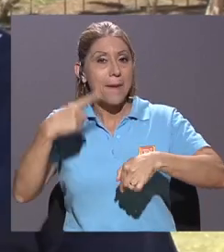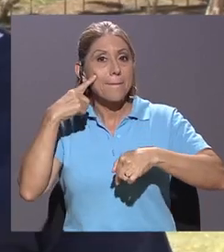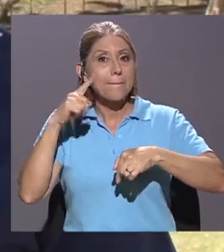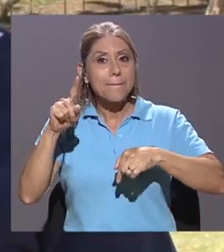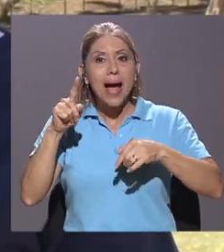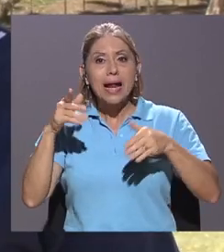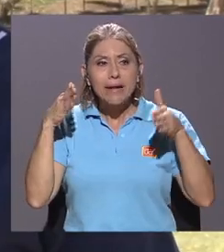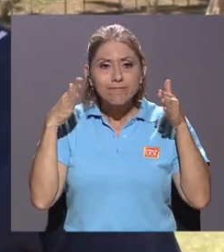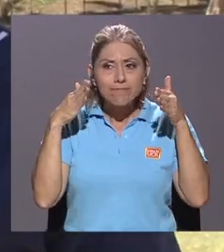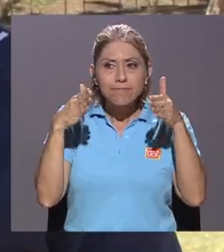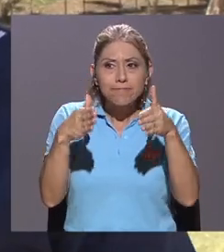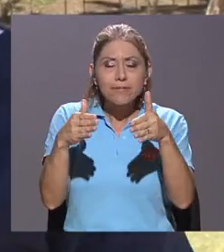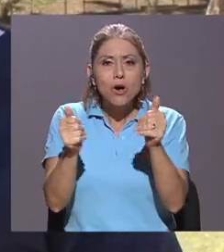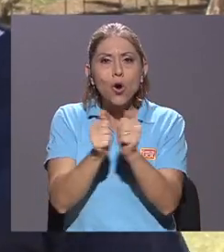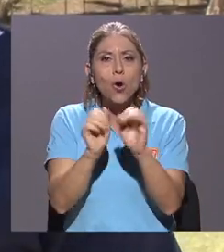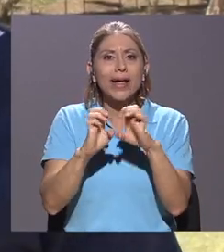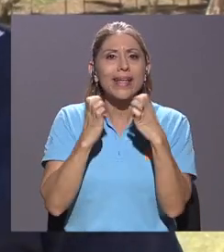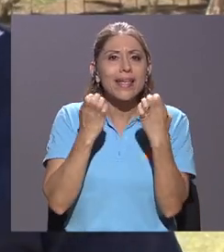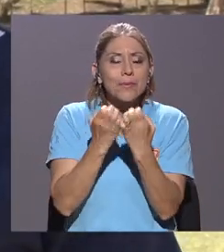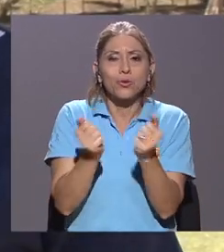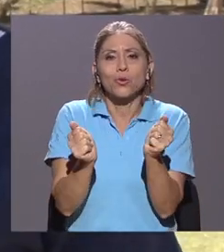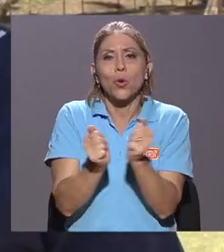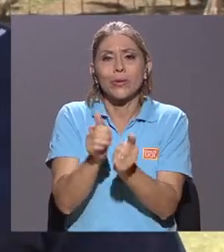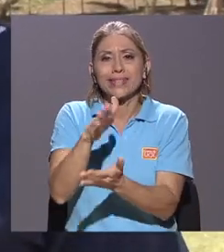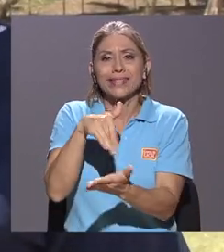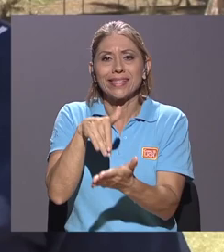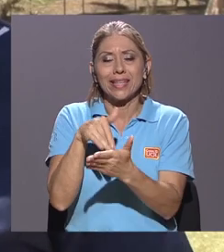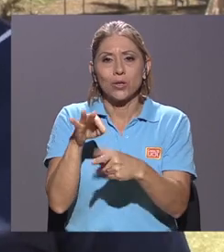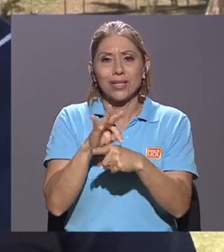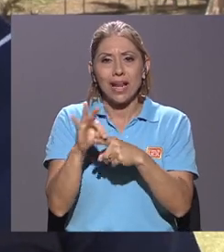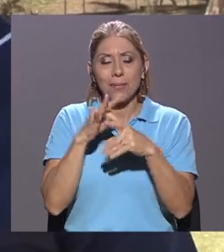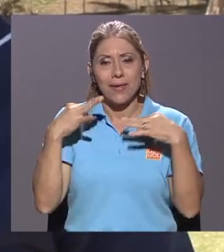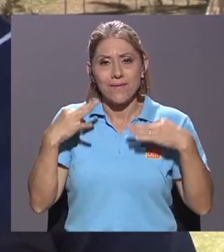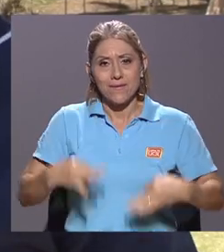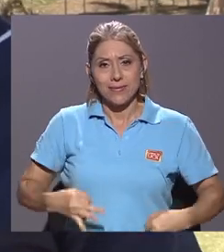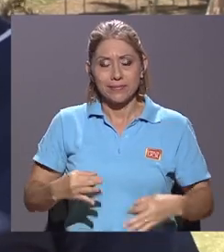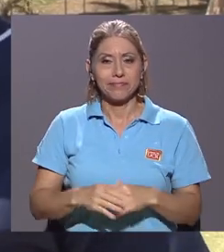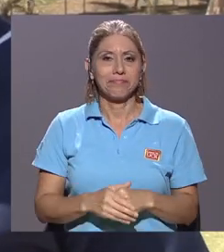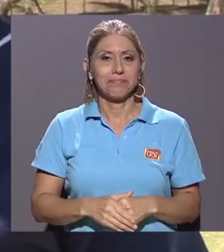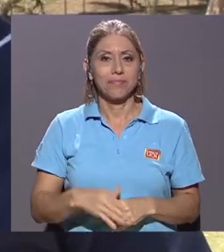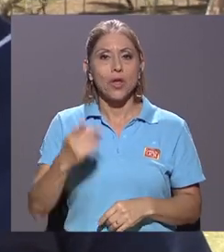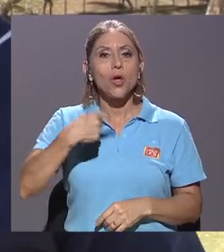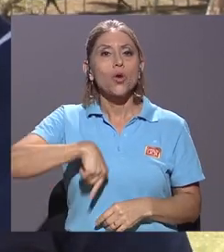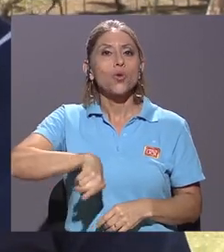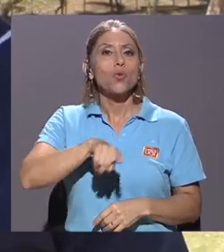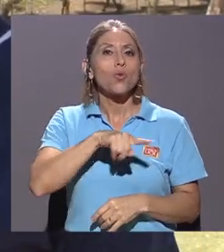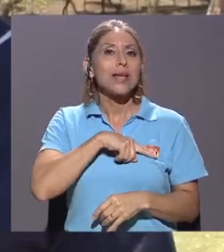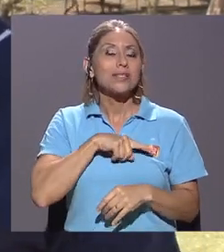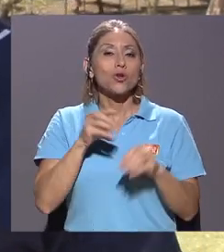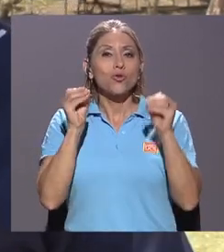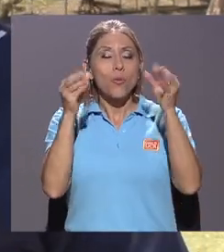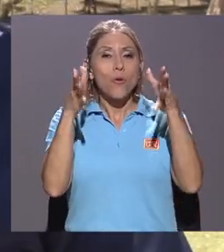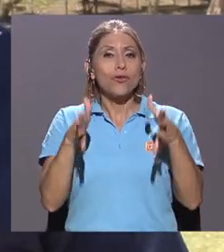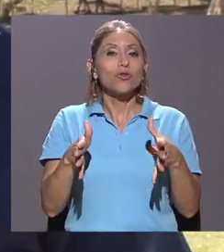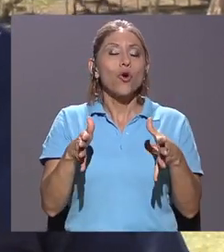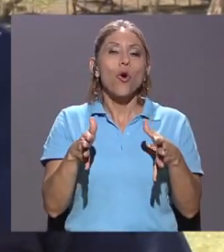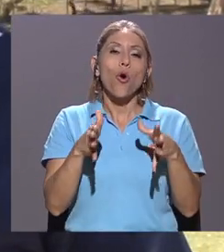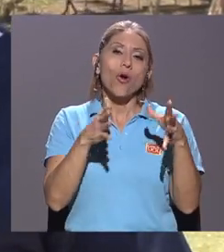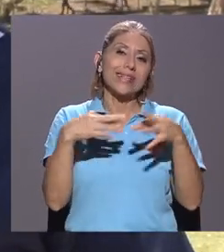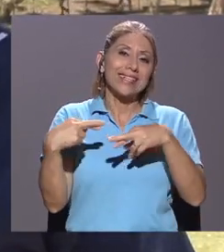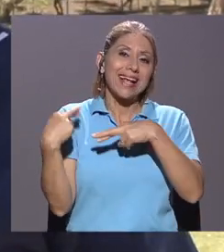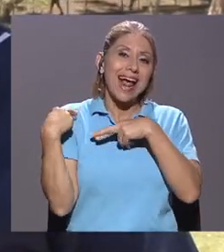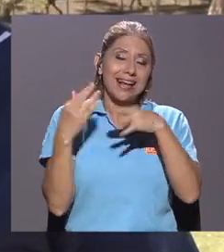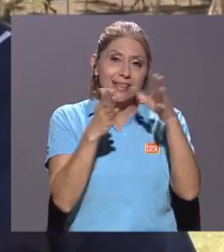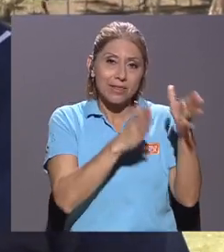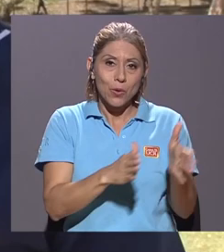con las brigadas y con nuestro centro de terapia física. Nuestro personal docente se encarga de organizar a